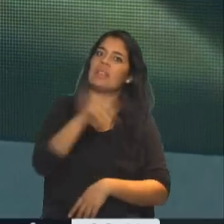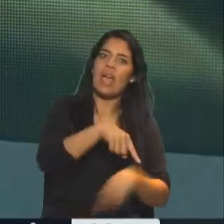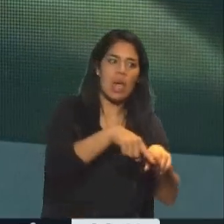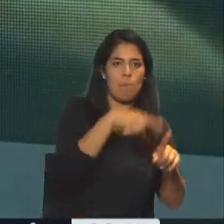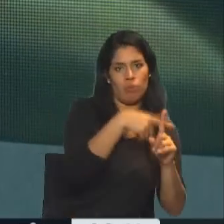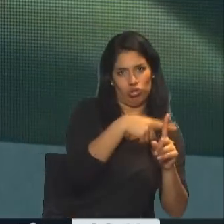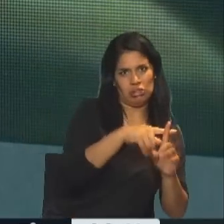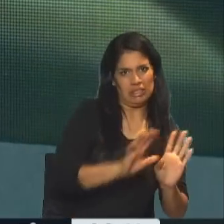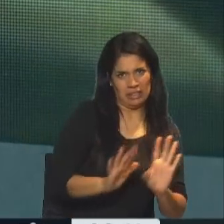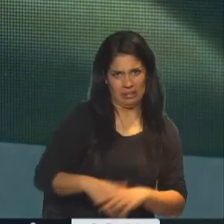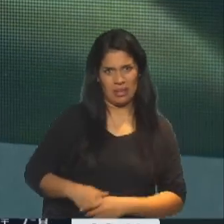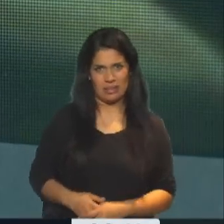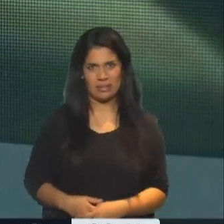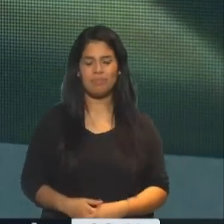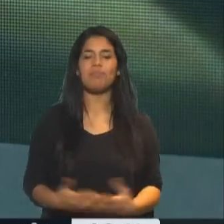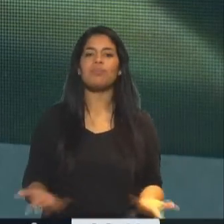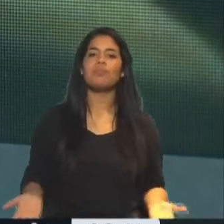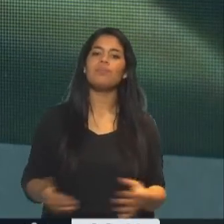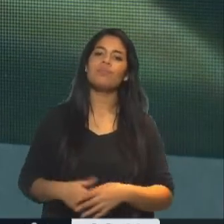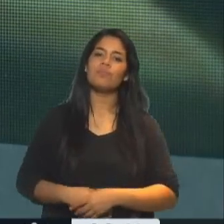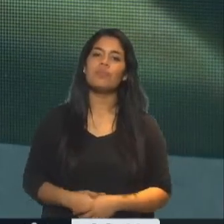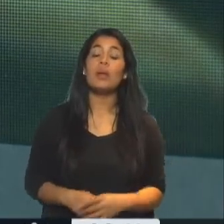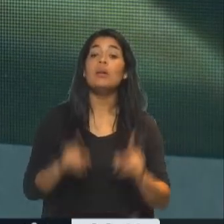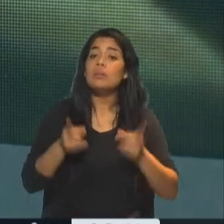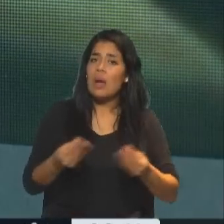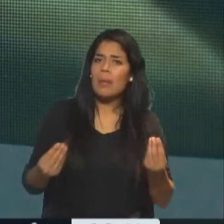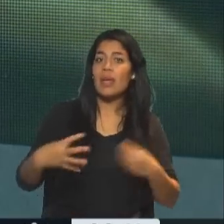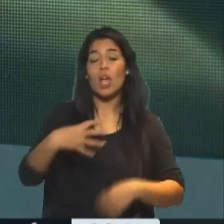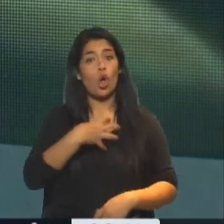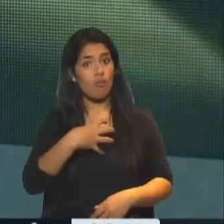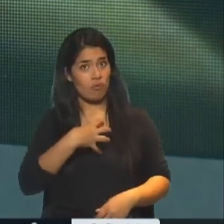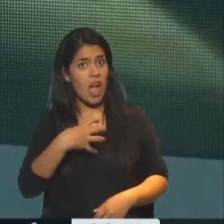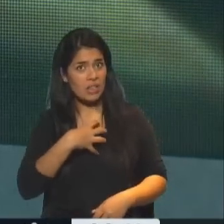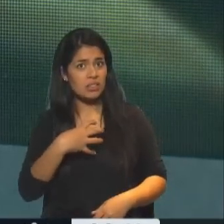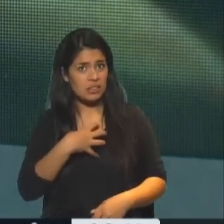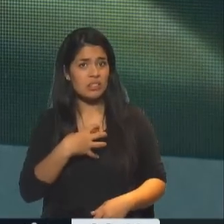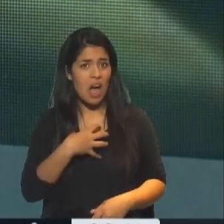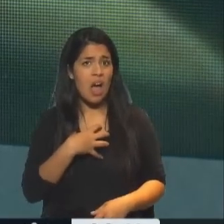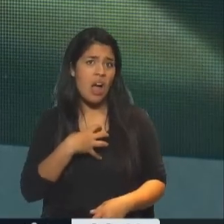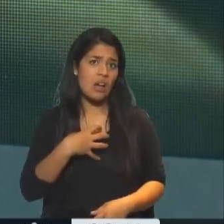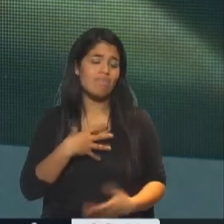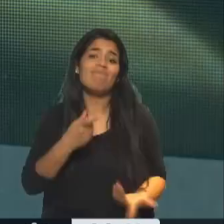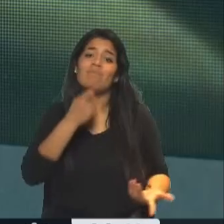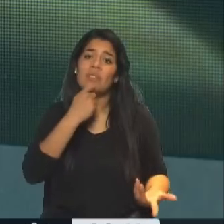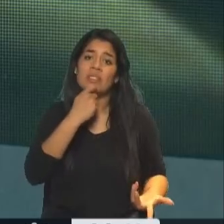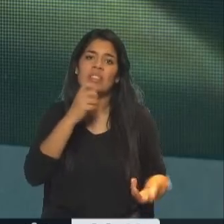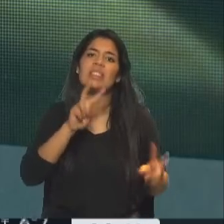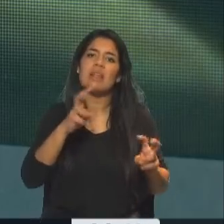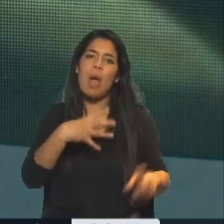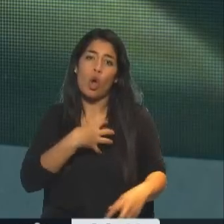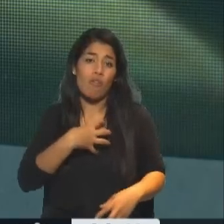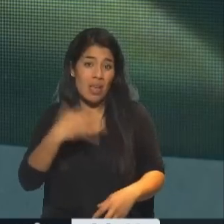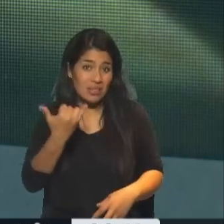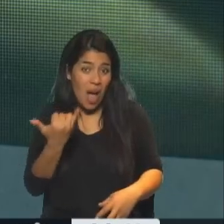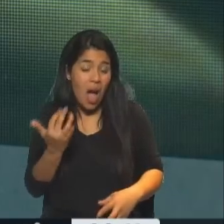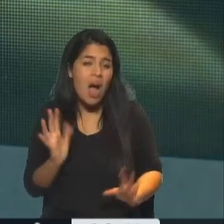ministro tiene la confianza de los primeros tiempos como para tomar alguna de esas medidas que vos decís que van a ser necesarias